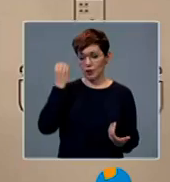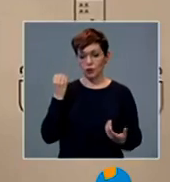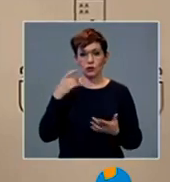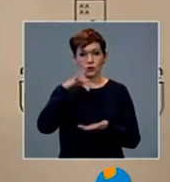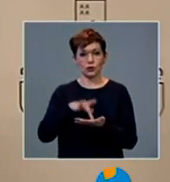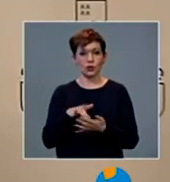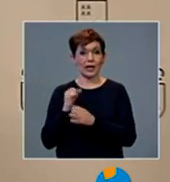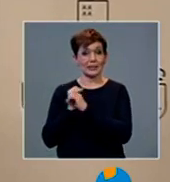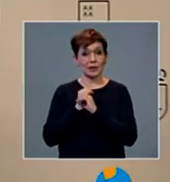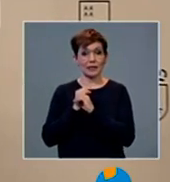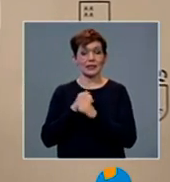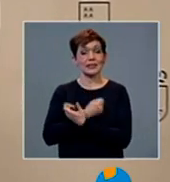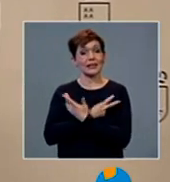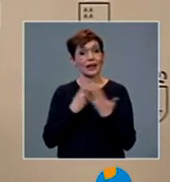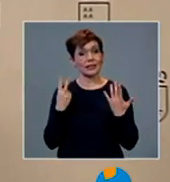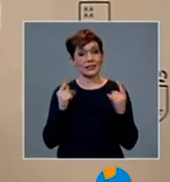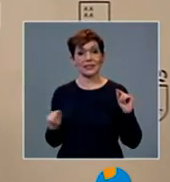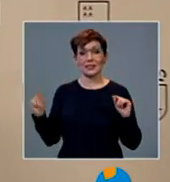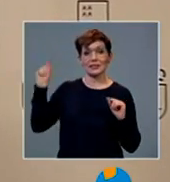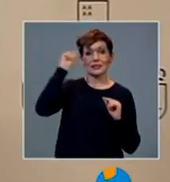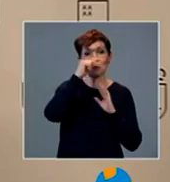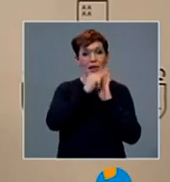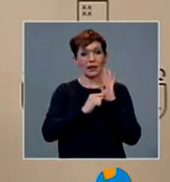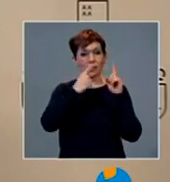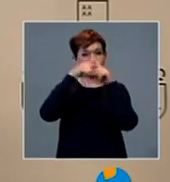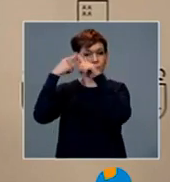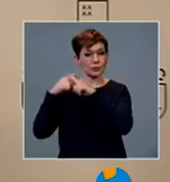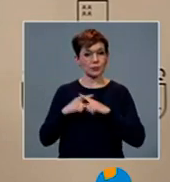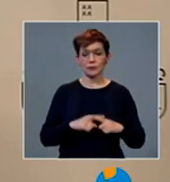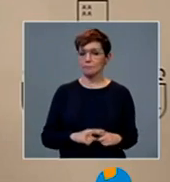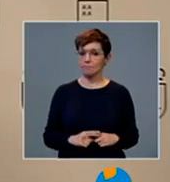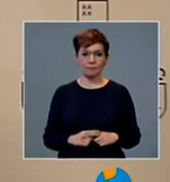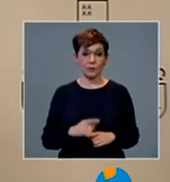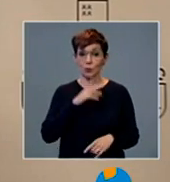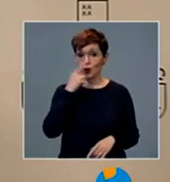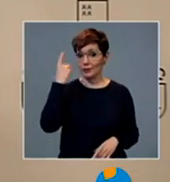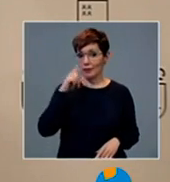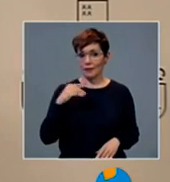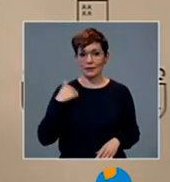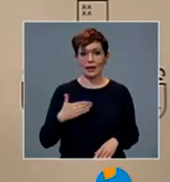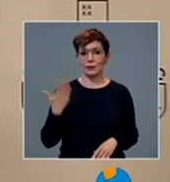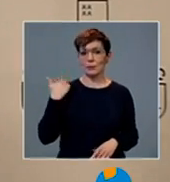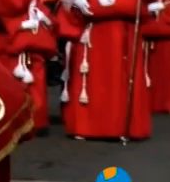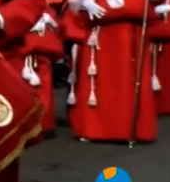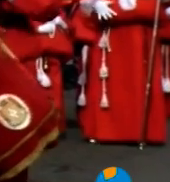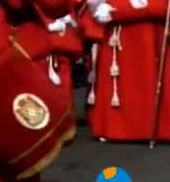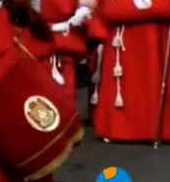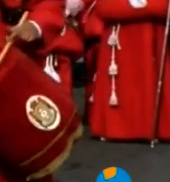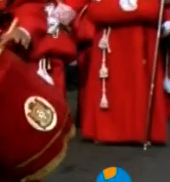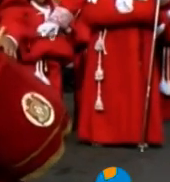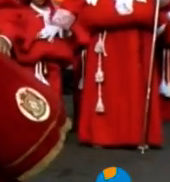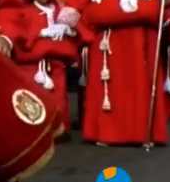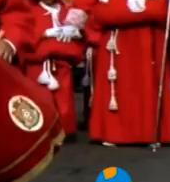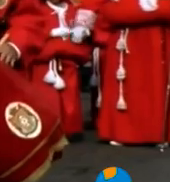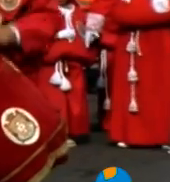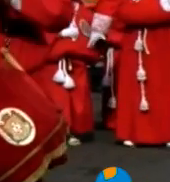Santa de 17 formas diferentes, teniendo como precedentes las consecuencias de esto en las pasadas fiestas navideñas. En San Esteban